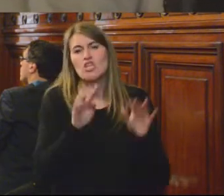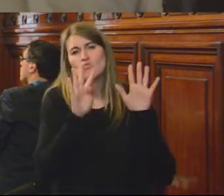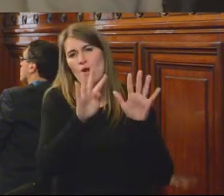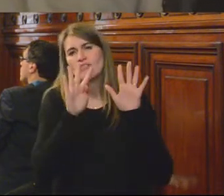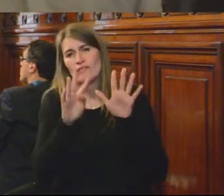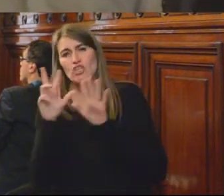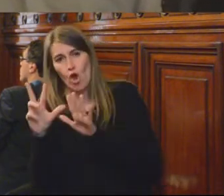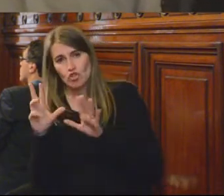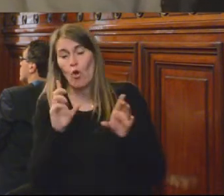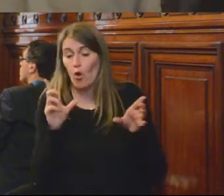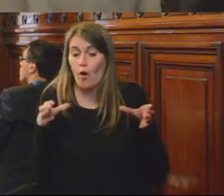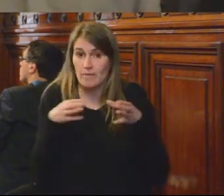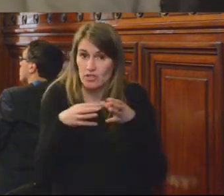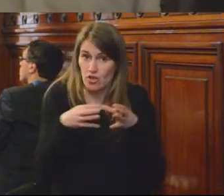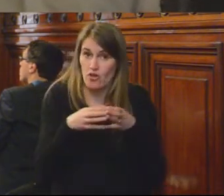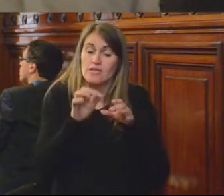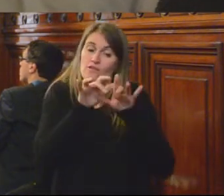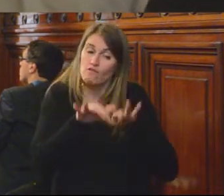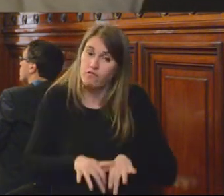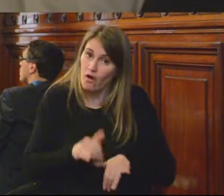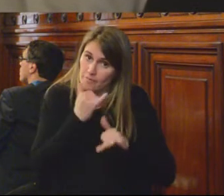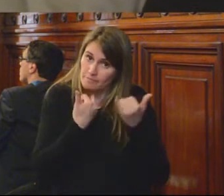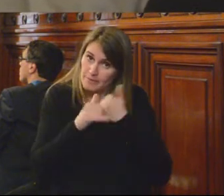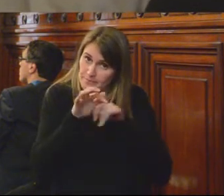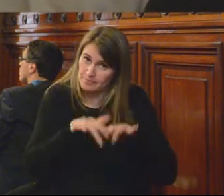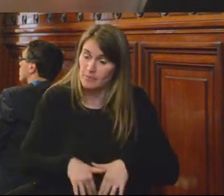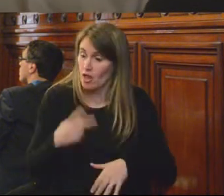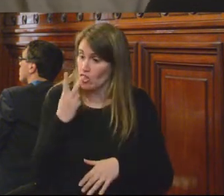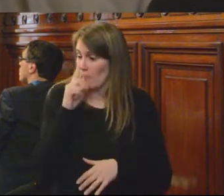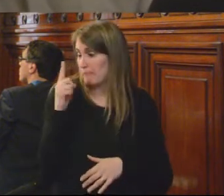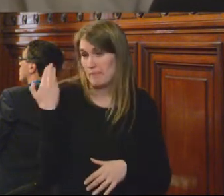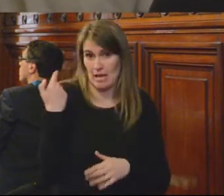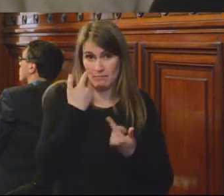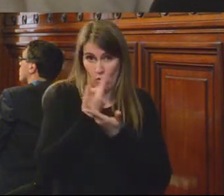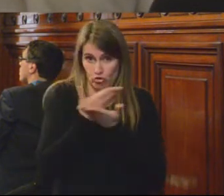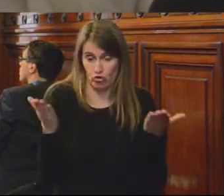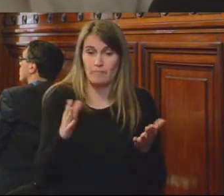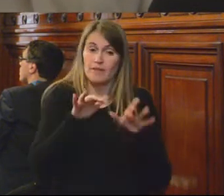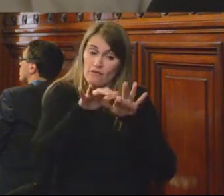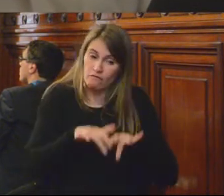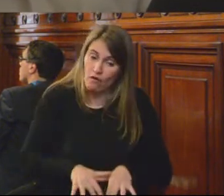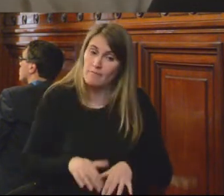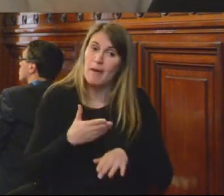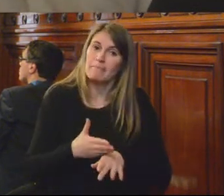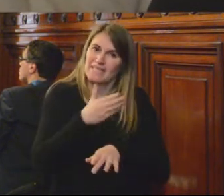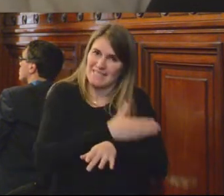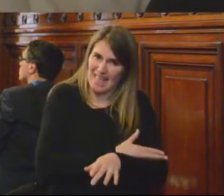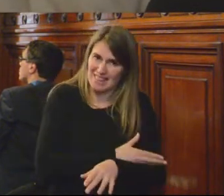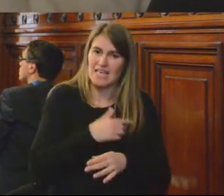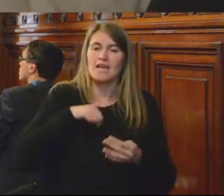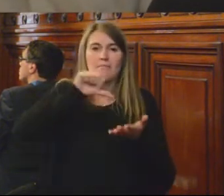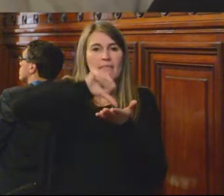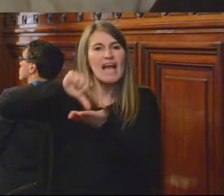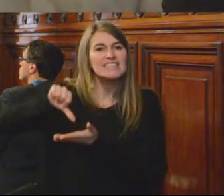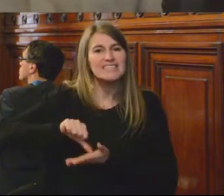la Comisión realizó un informe divulgado en el año 2000. Este informe fue importante porque generó un precedente sobre la documentación en países donde